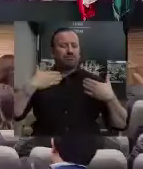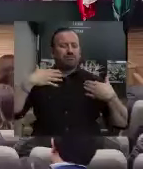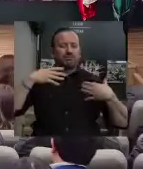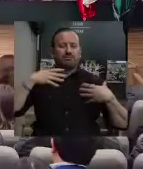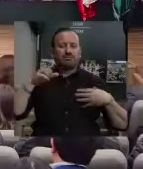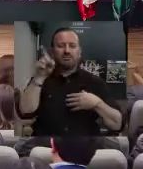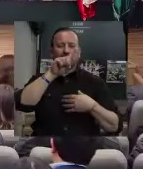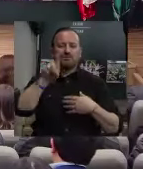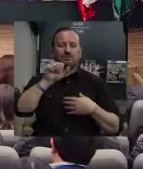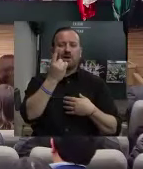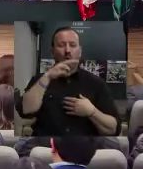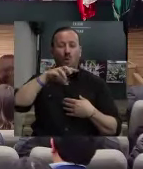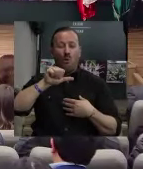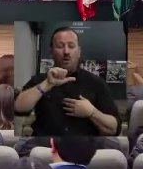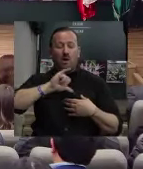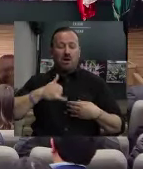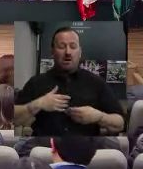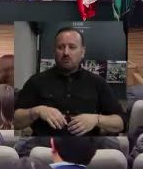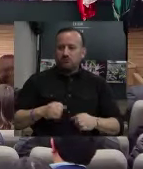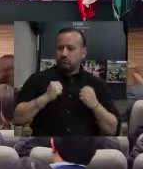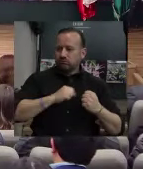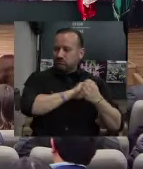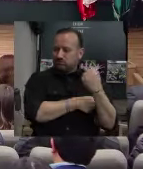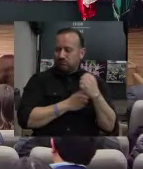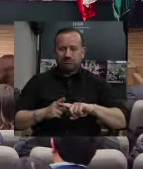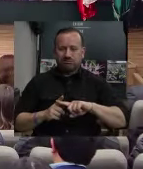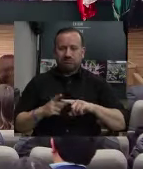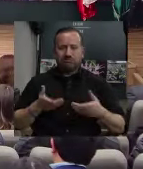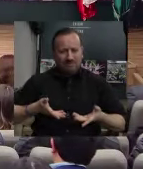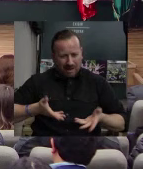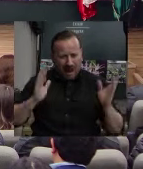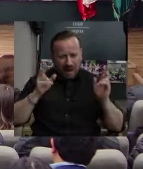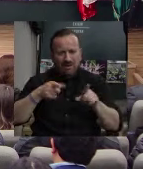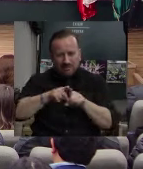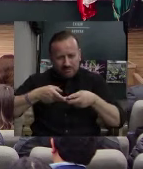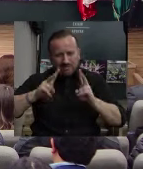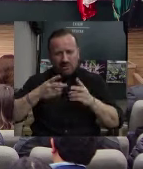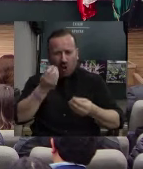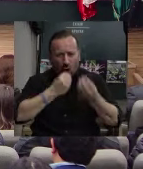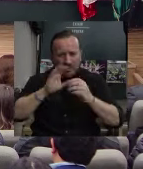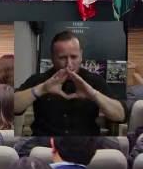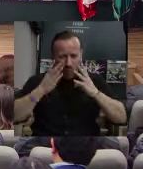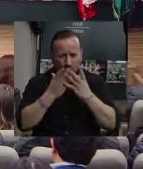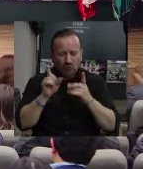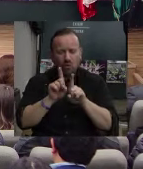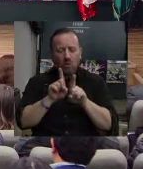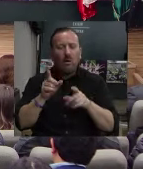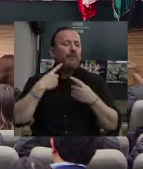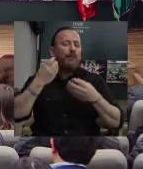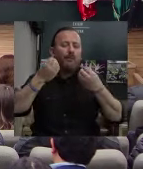Wow Vamos a comernos el mundo cierto Cómete el mundo sin perder humildad y sentido